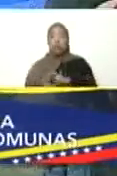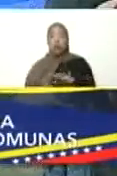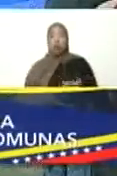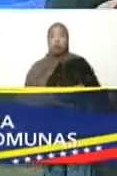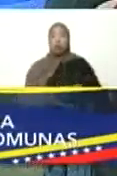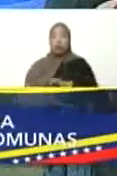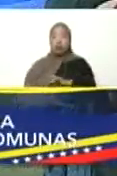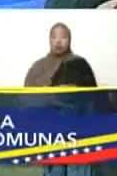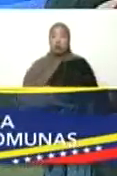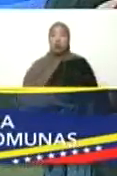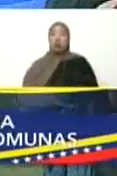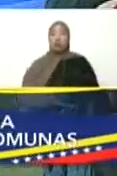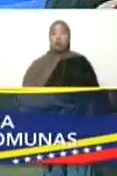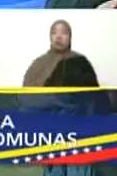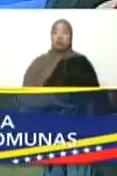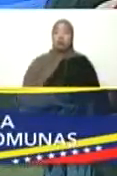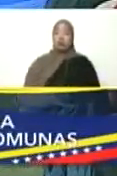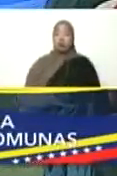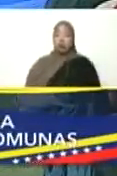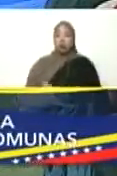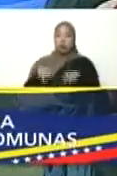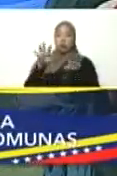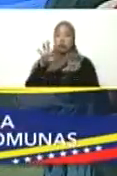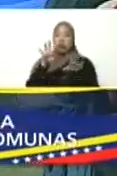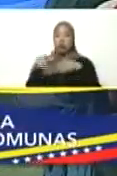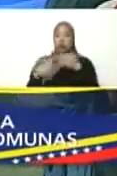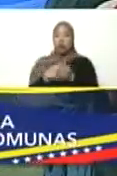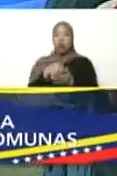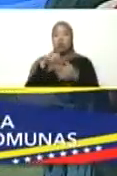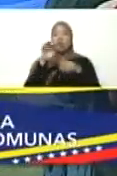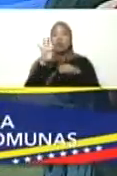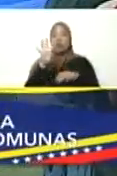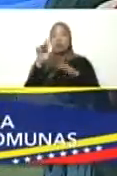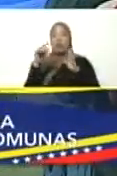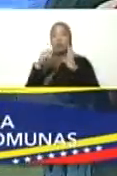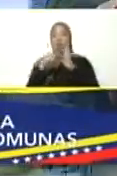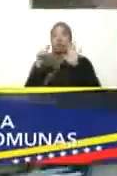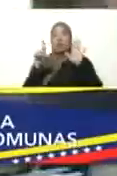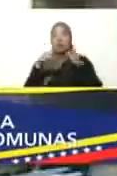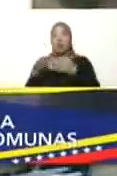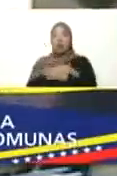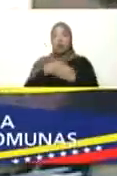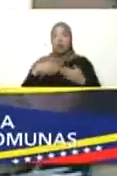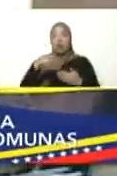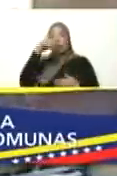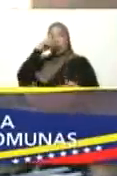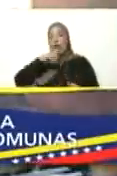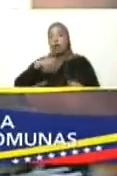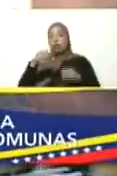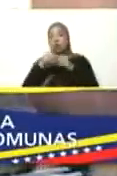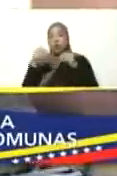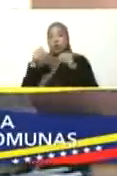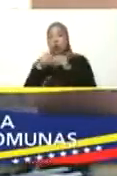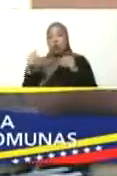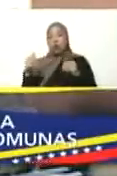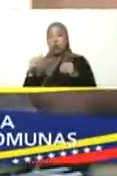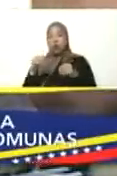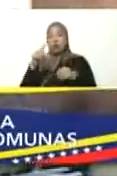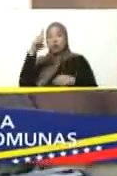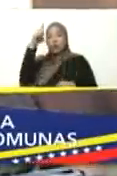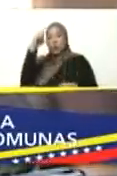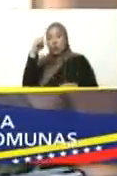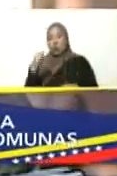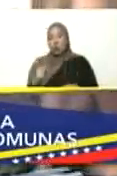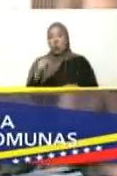Nosotros pasamos de ingresos de 56 mil millones de dólares anuales a 300,